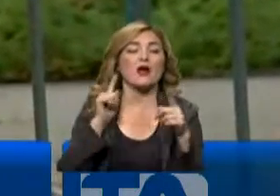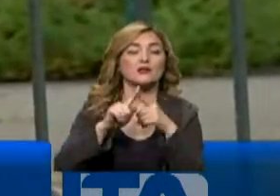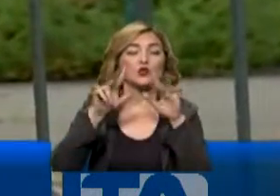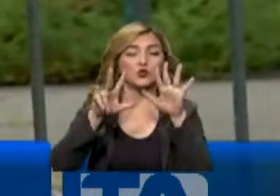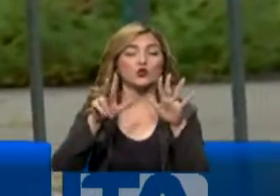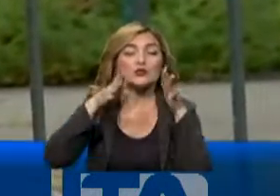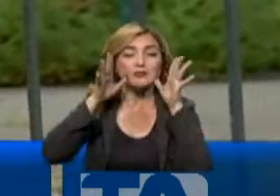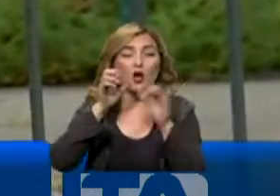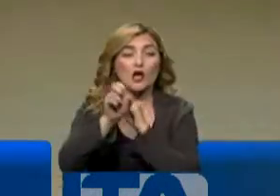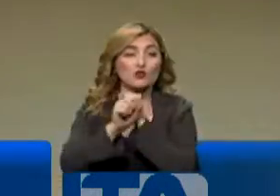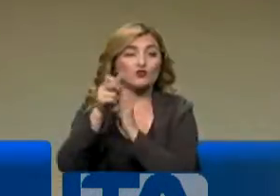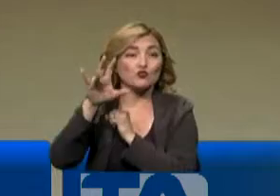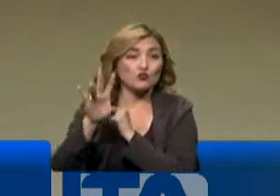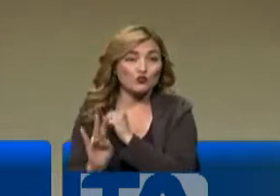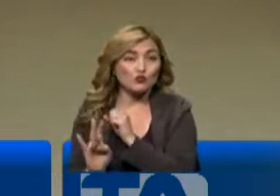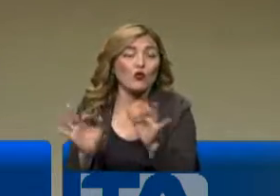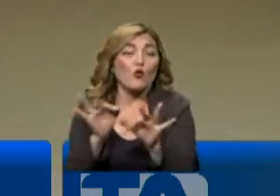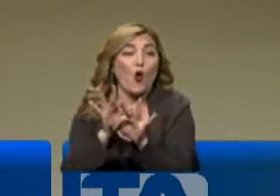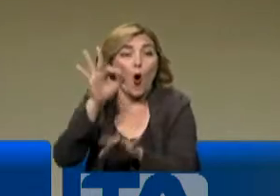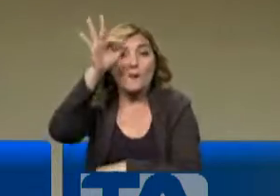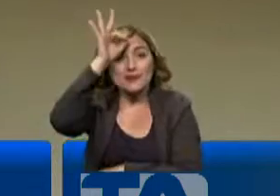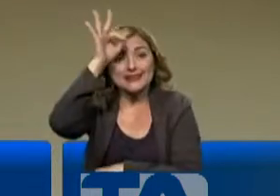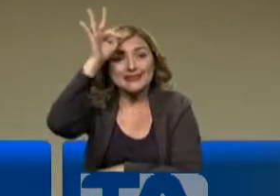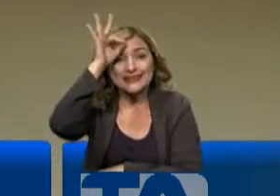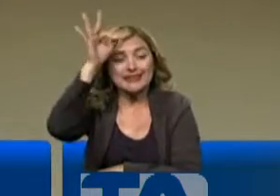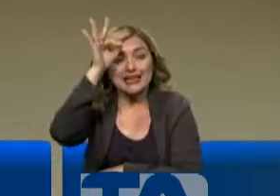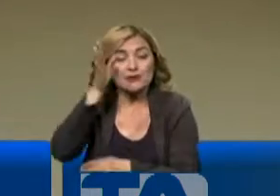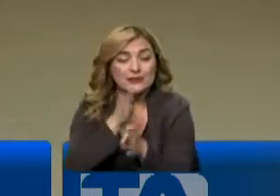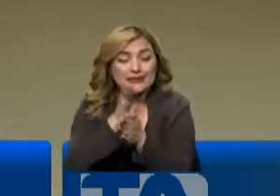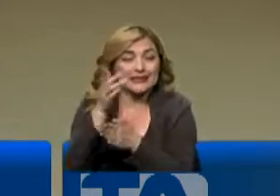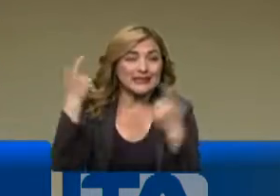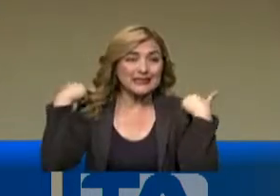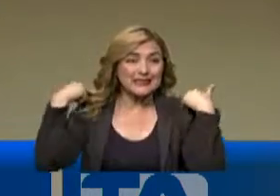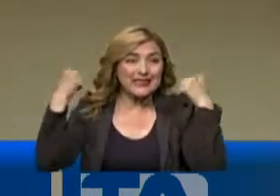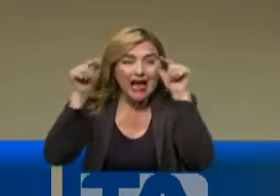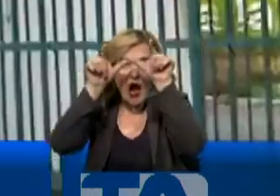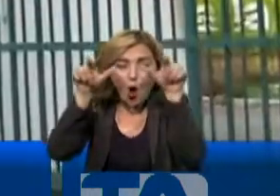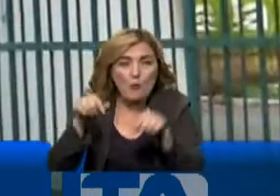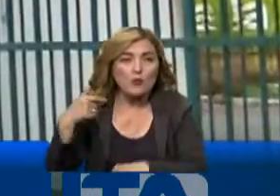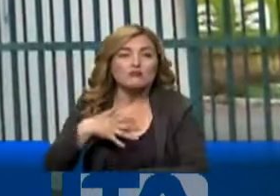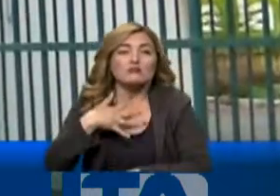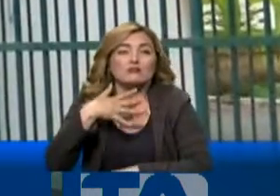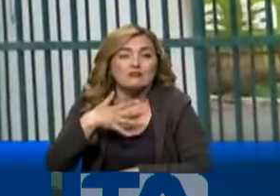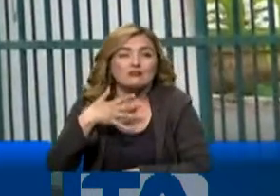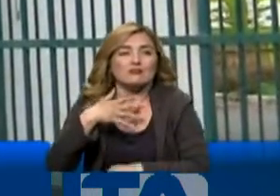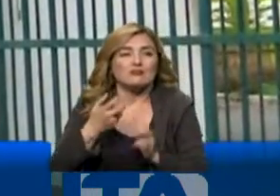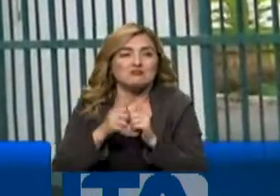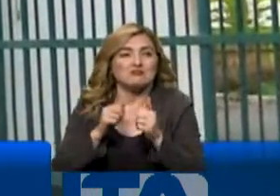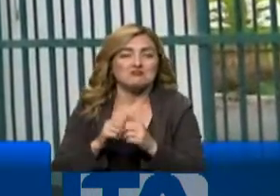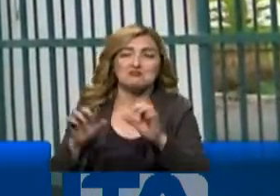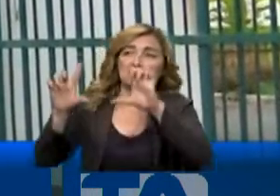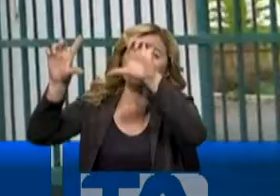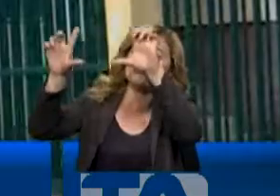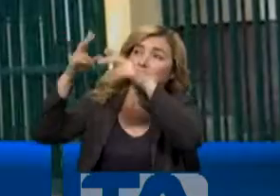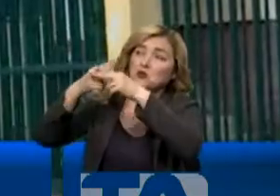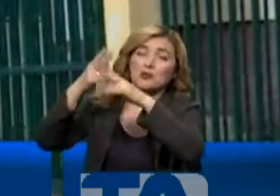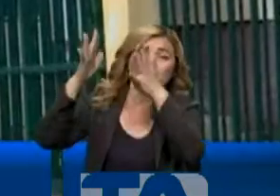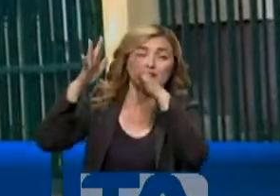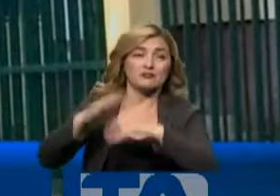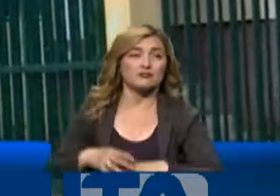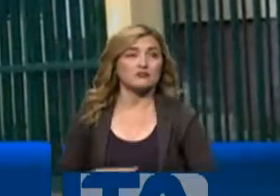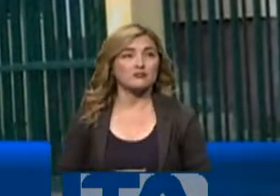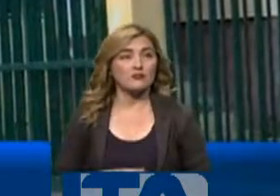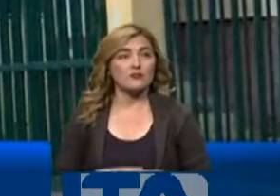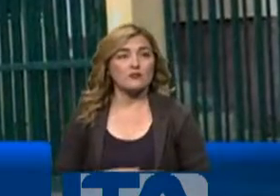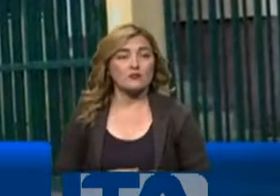diciembre del año 2017 funcionó el Hospital Neumológico de Guayaquil, Alfredo Valenzuela. Aunque ya no hay un letrero en que su nombre se lea.